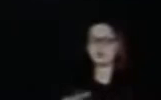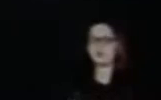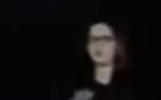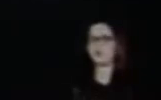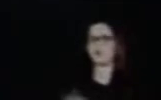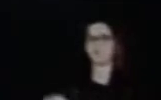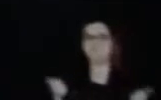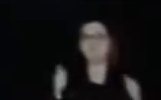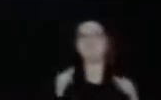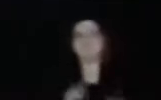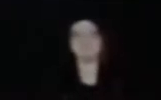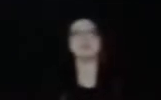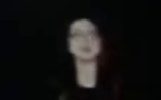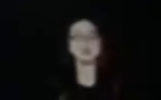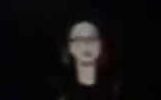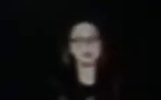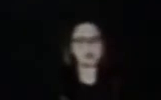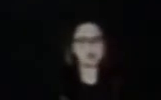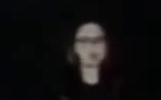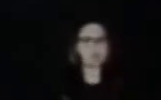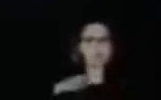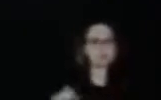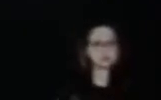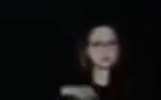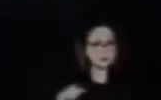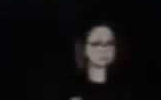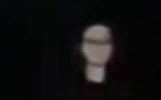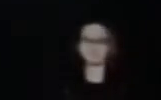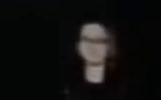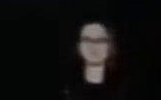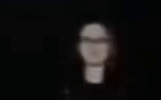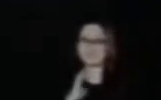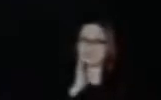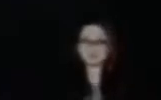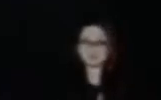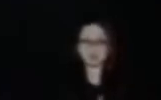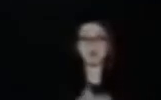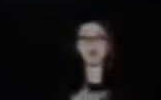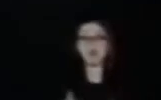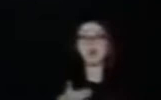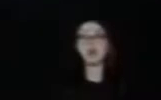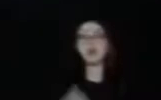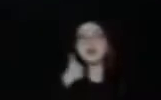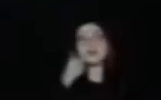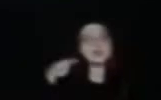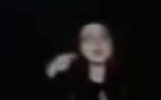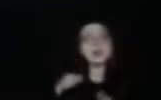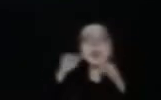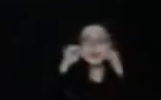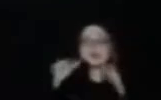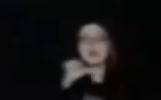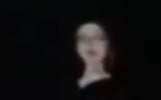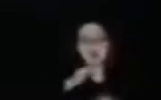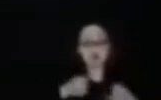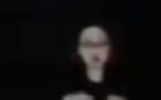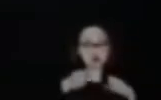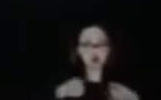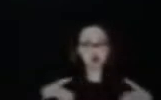para atender el caso de los